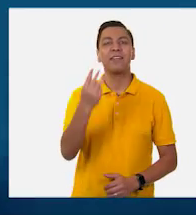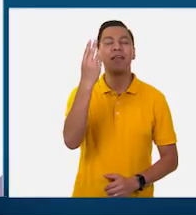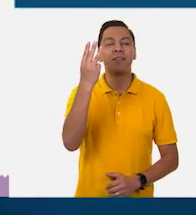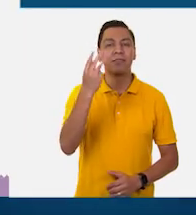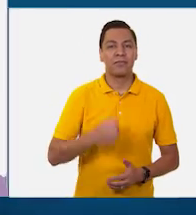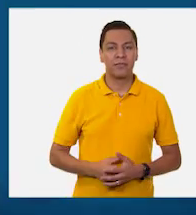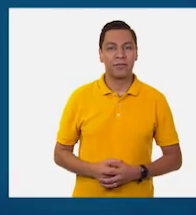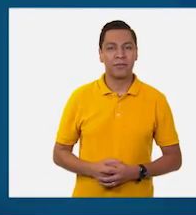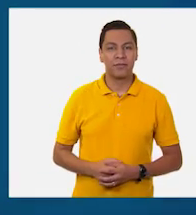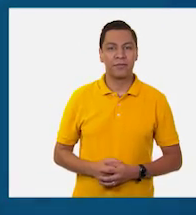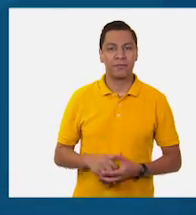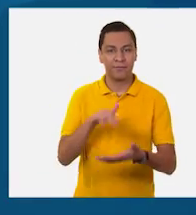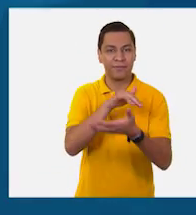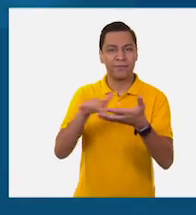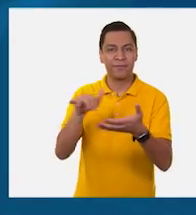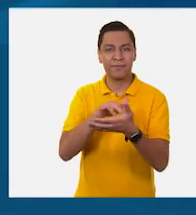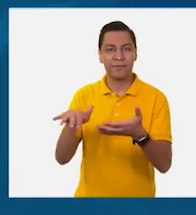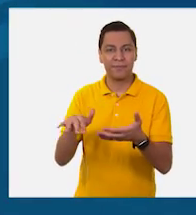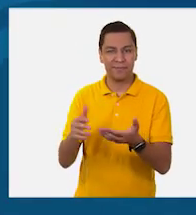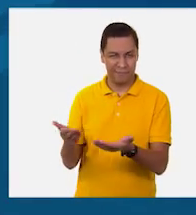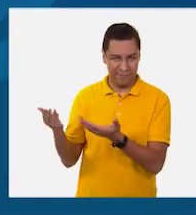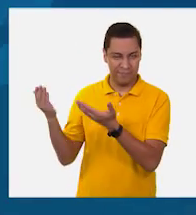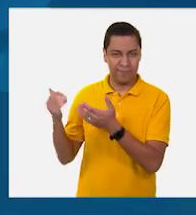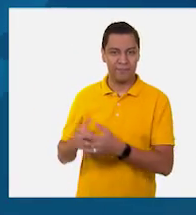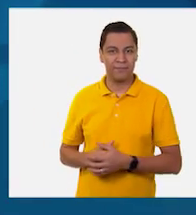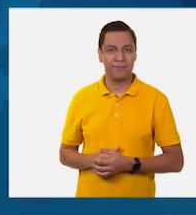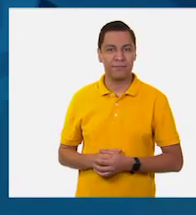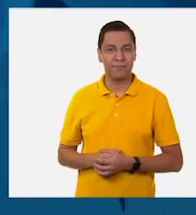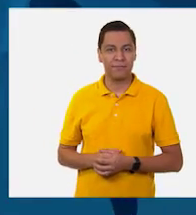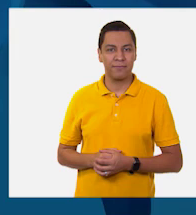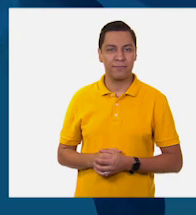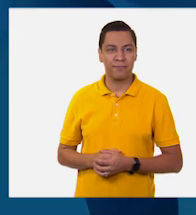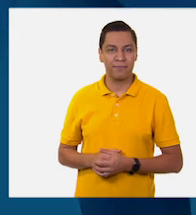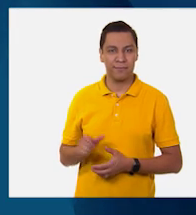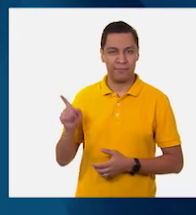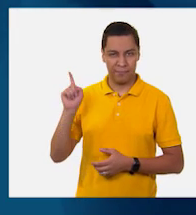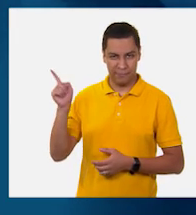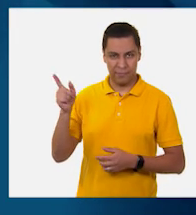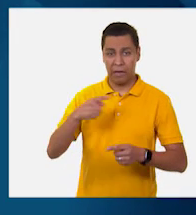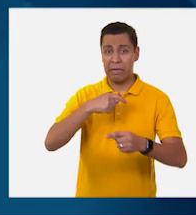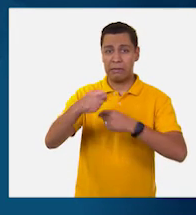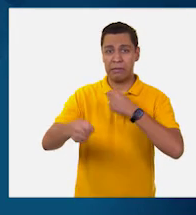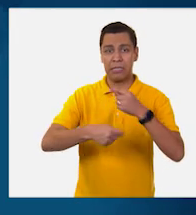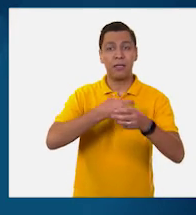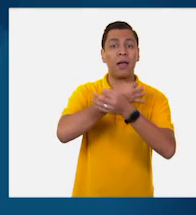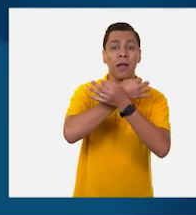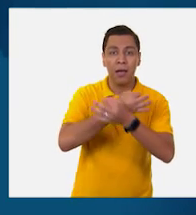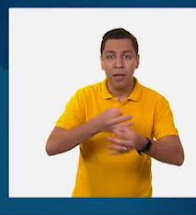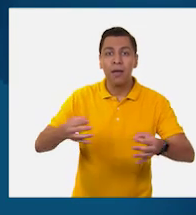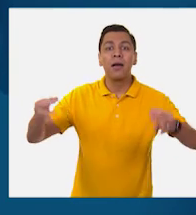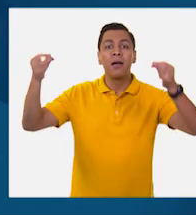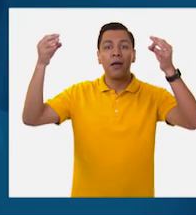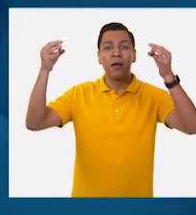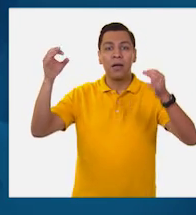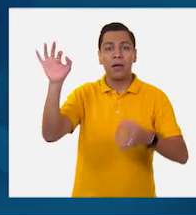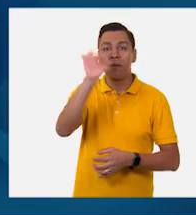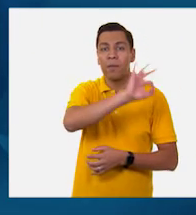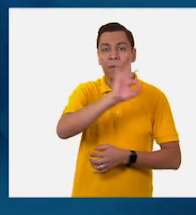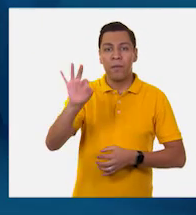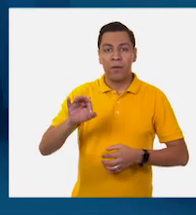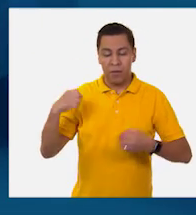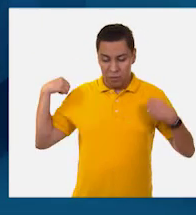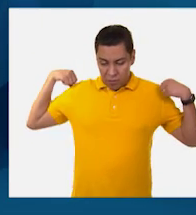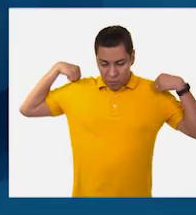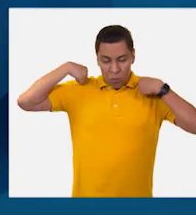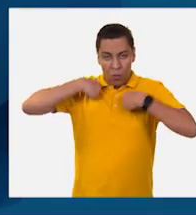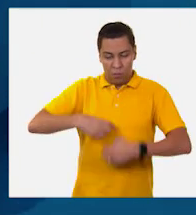leerlo? Yo, maestro. Por favor, Jenny. Dice así. Una tienda anunció una oferta de 2 suéteres por el precio